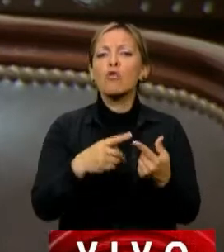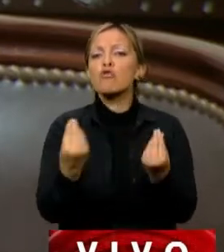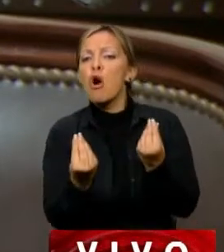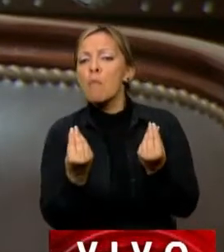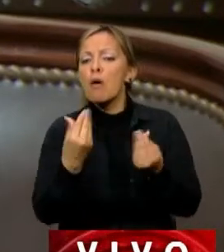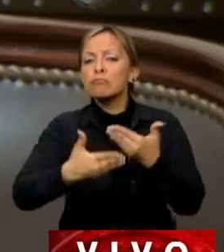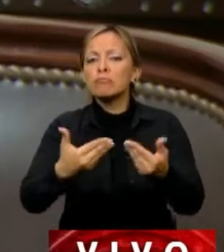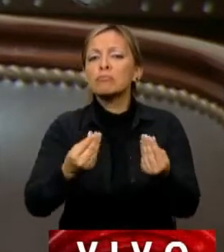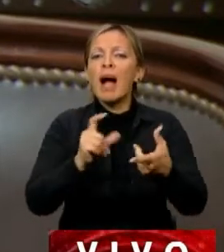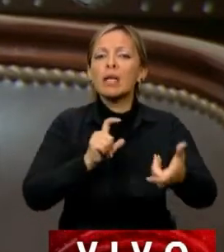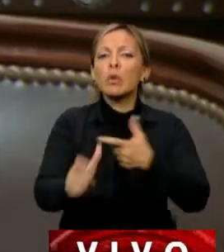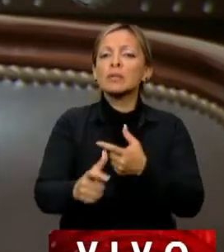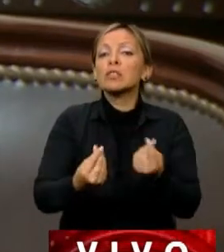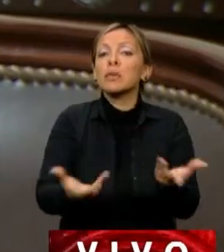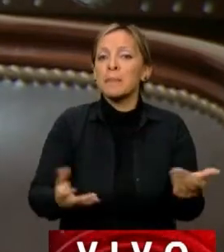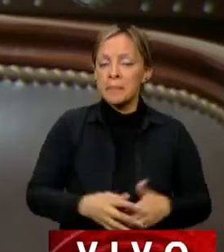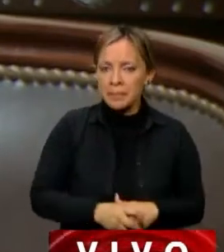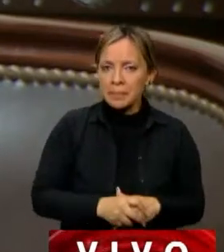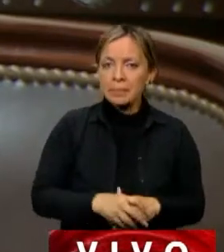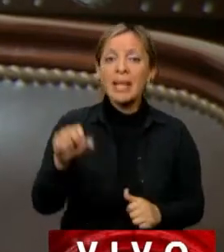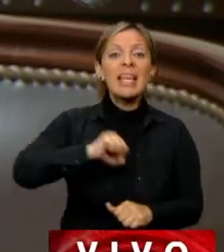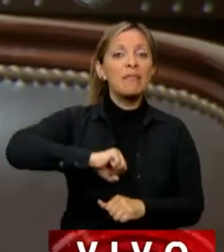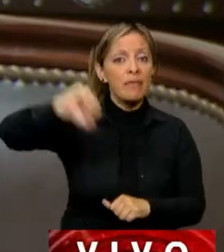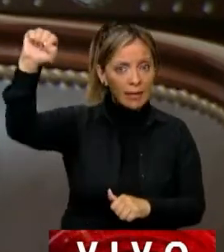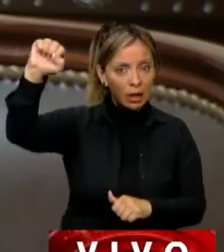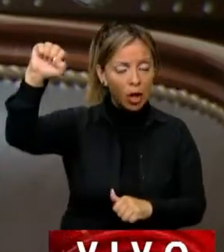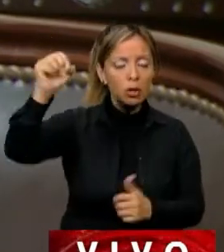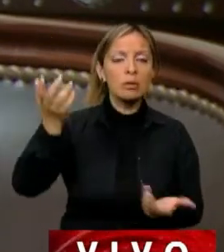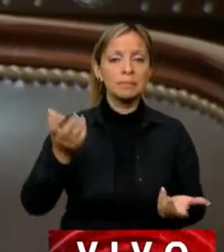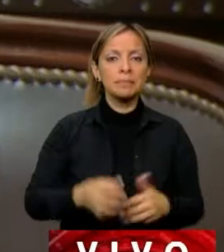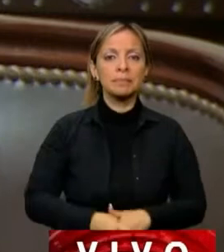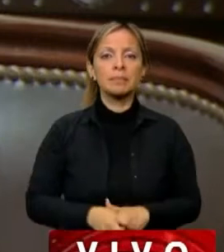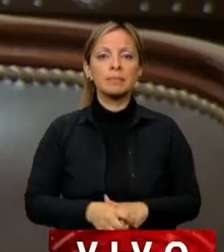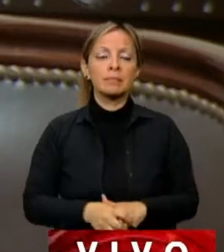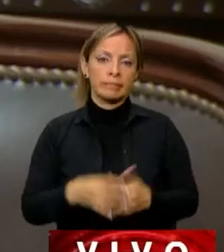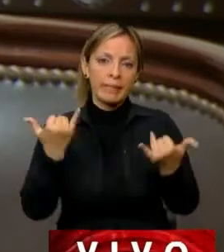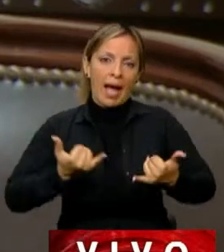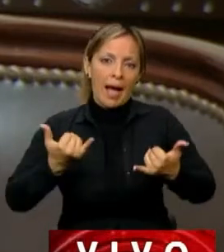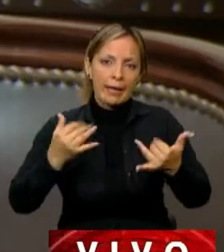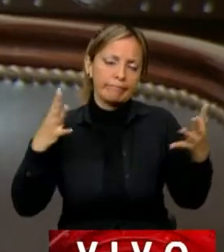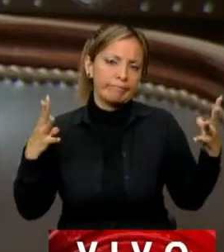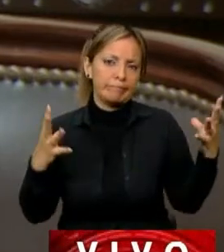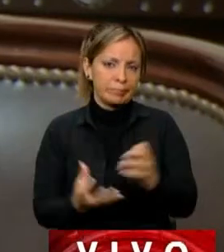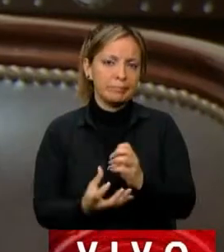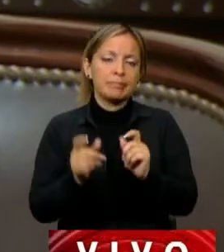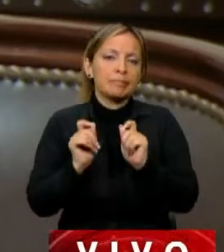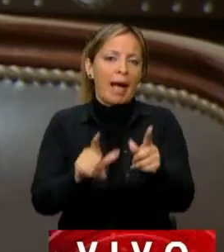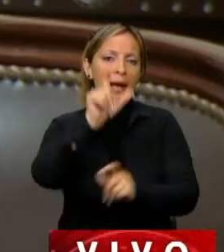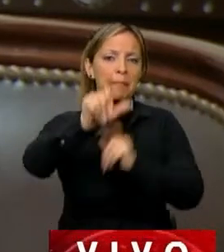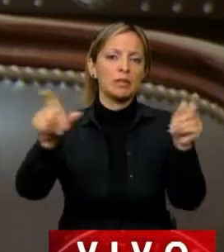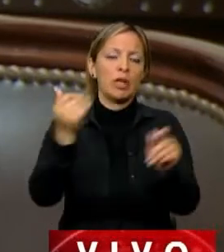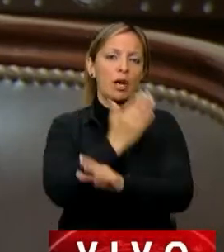a actualizar? La inflación, sin ninguna duda, que afecta a las personas con